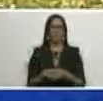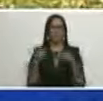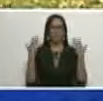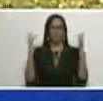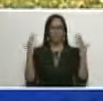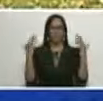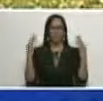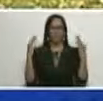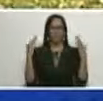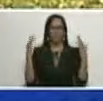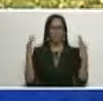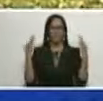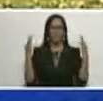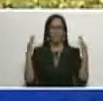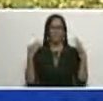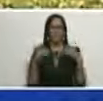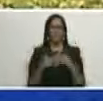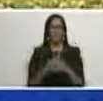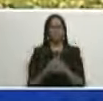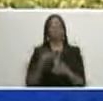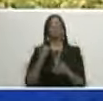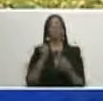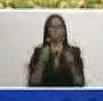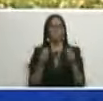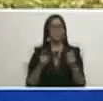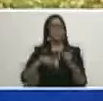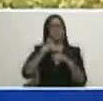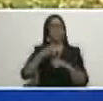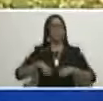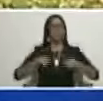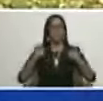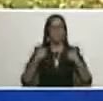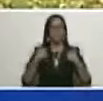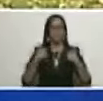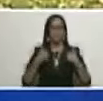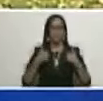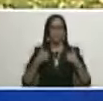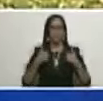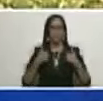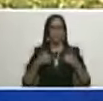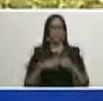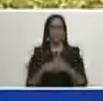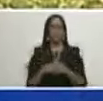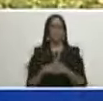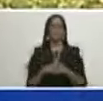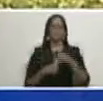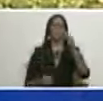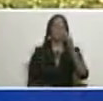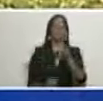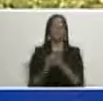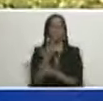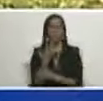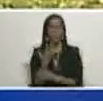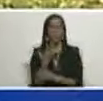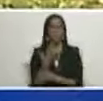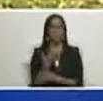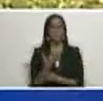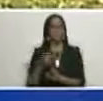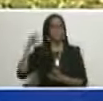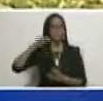Y hay muchas otras más. que han surgido al